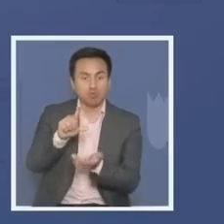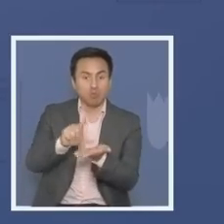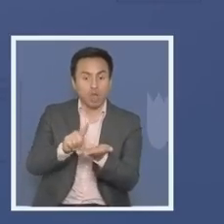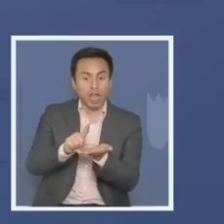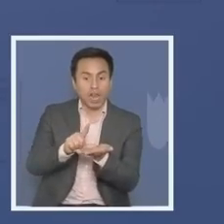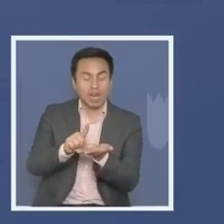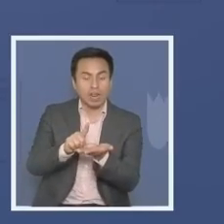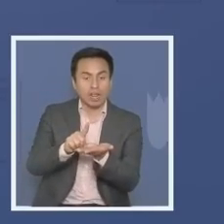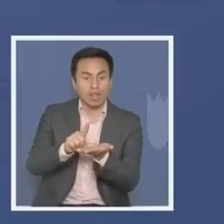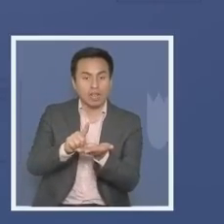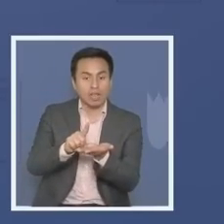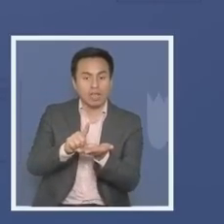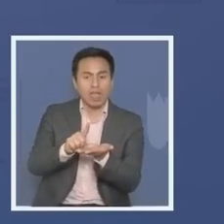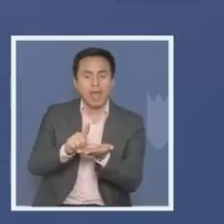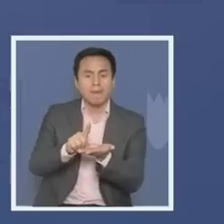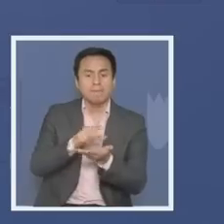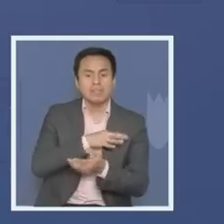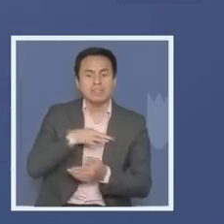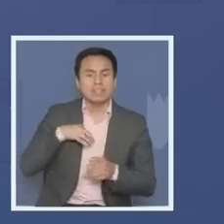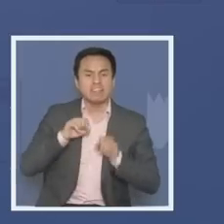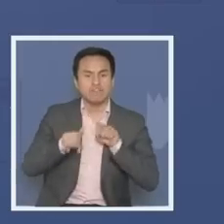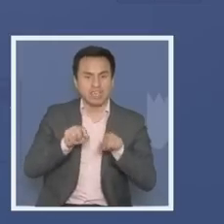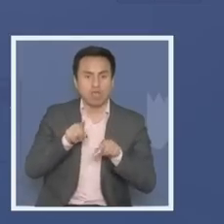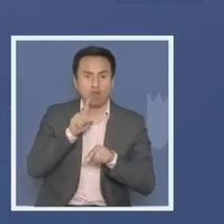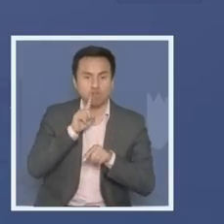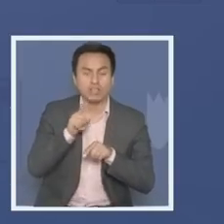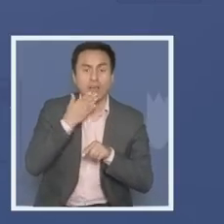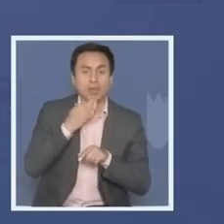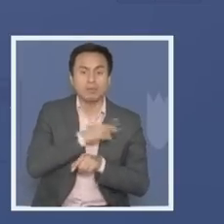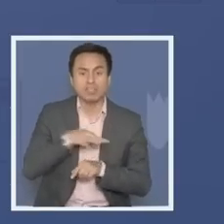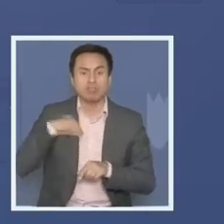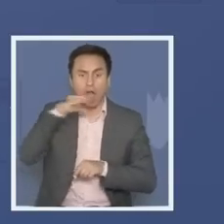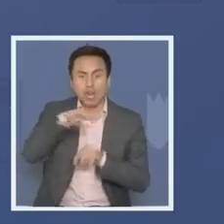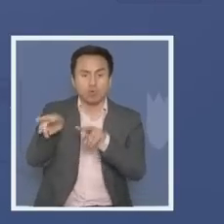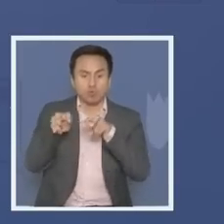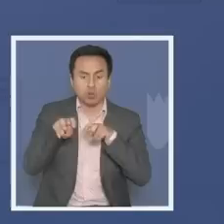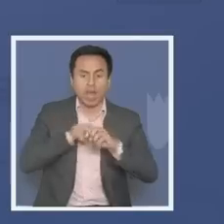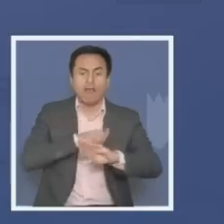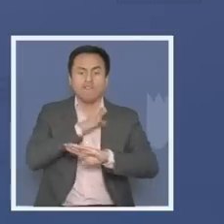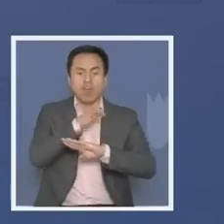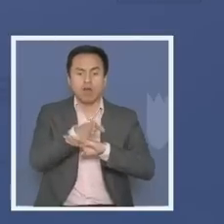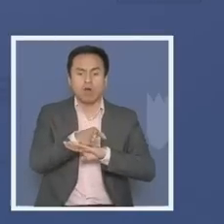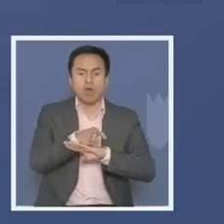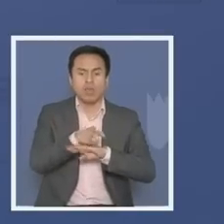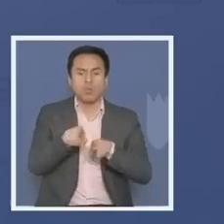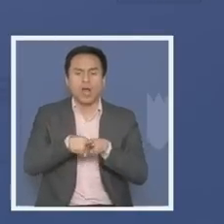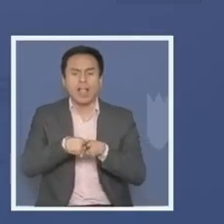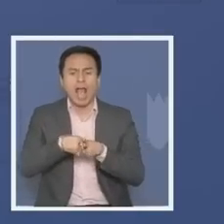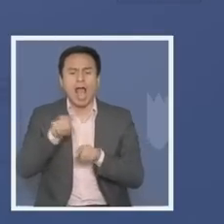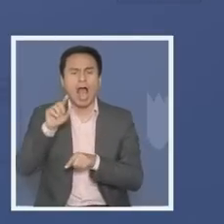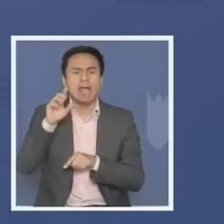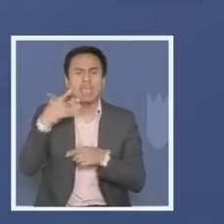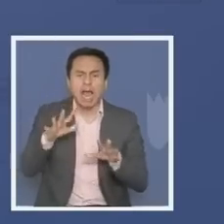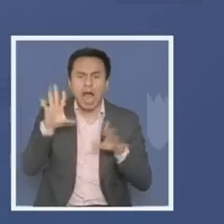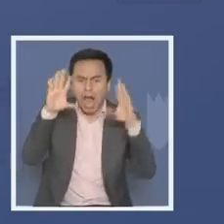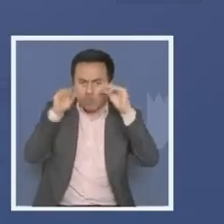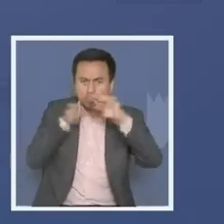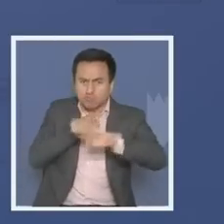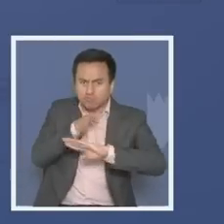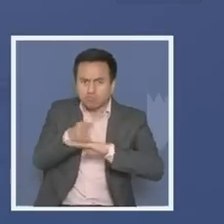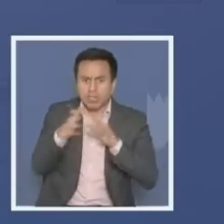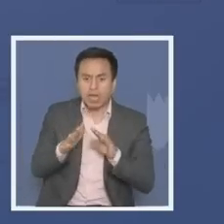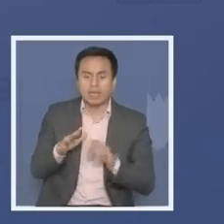zona la ministra de Defensa, el ministro de Agricultura, que viajó en horas de anoche,